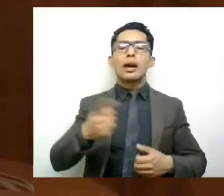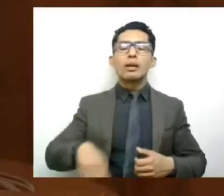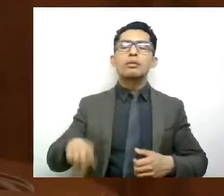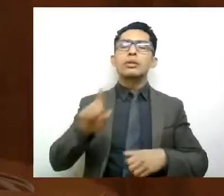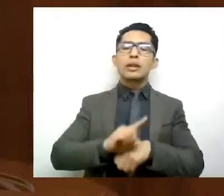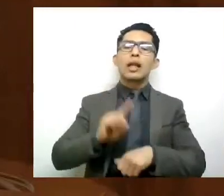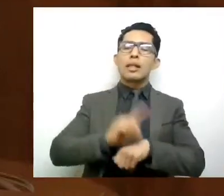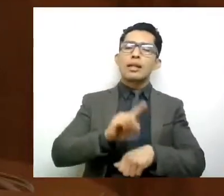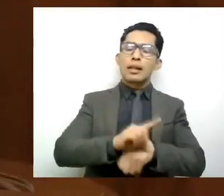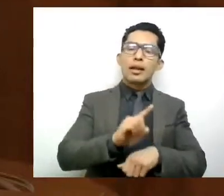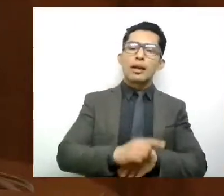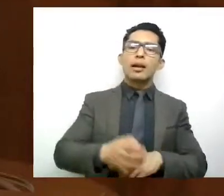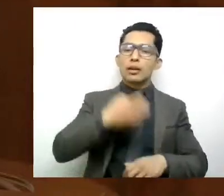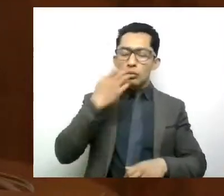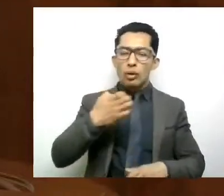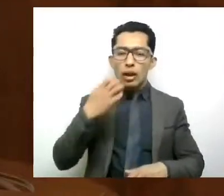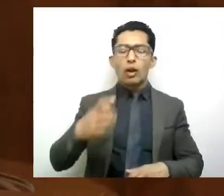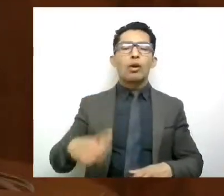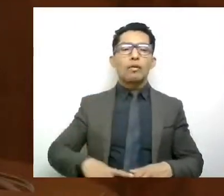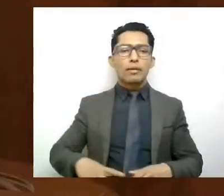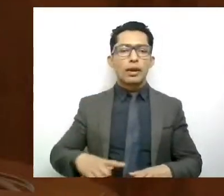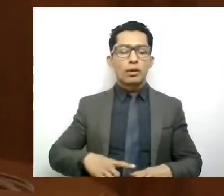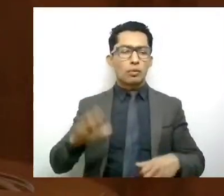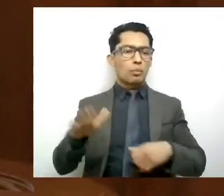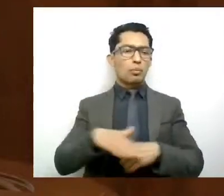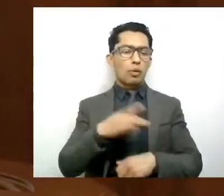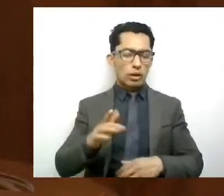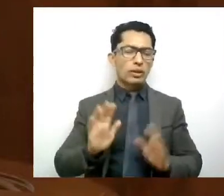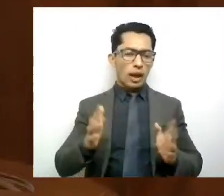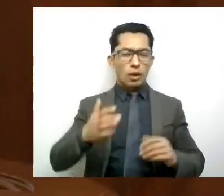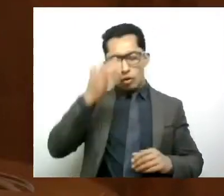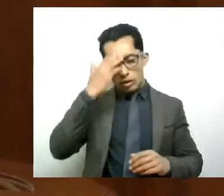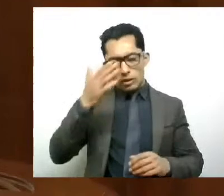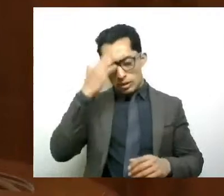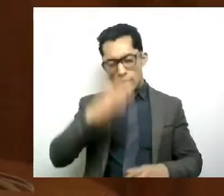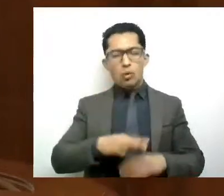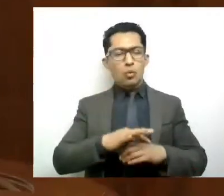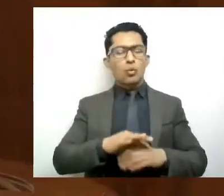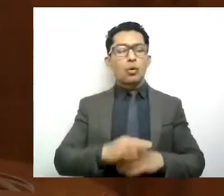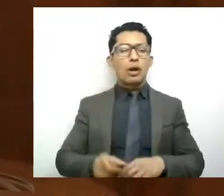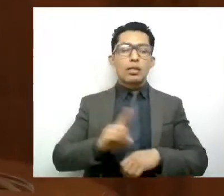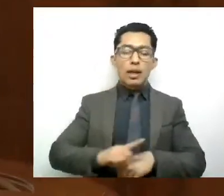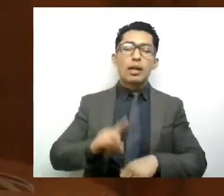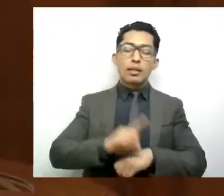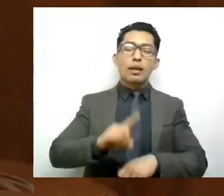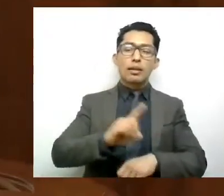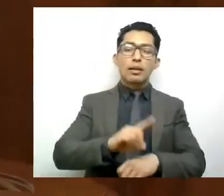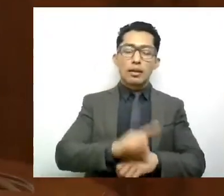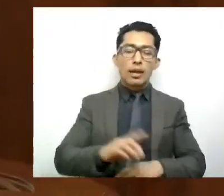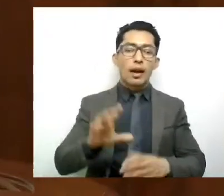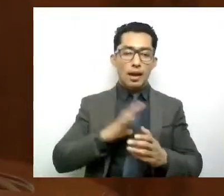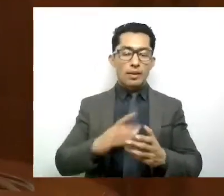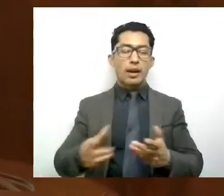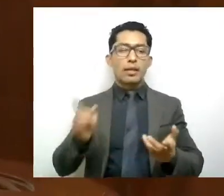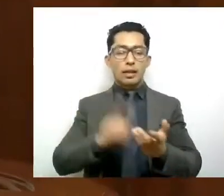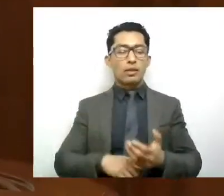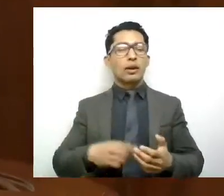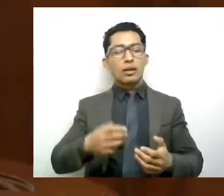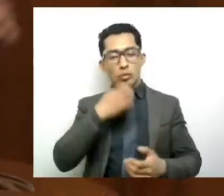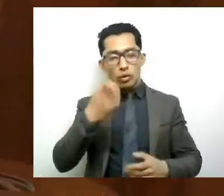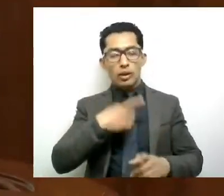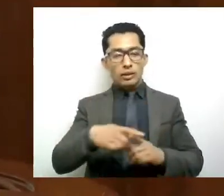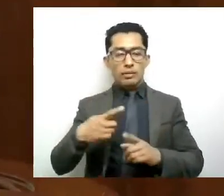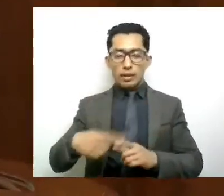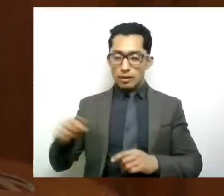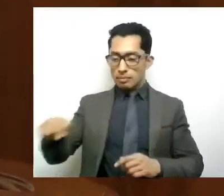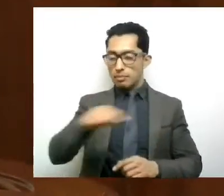escuelas públicas, porque conocemos las historias que día a día se forjan en nuestros espacios educativos.